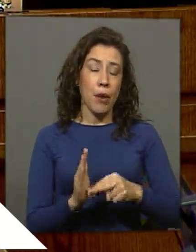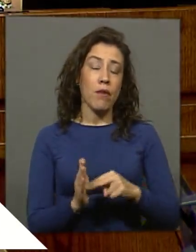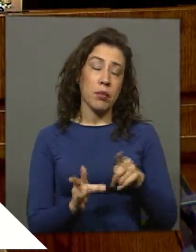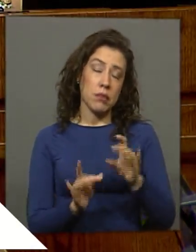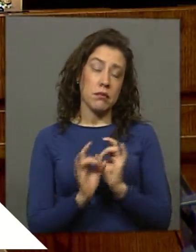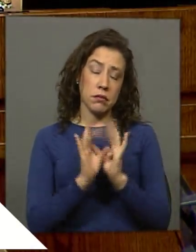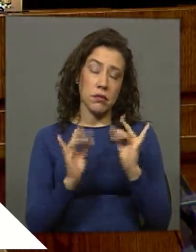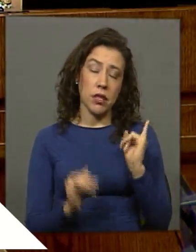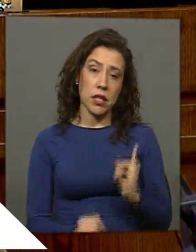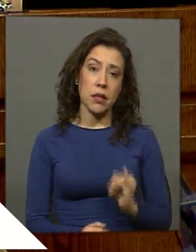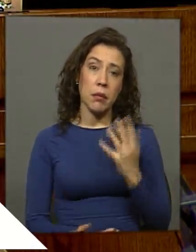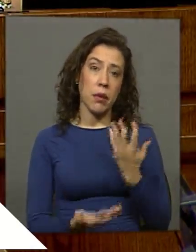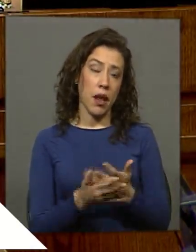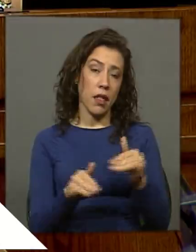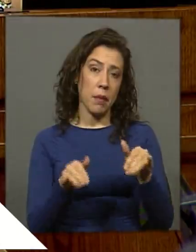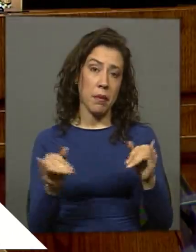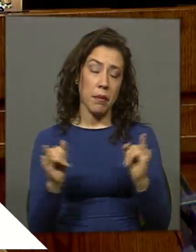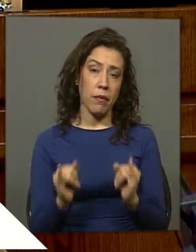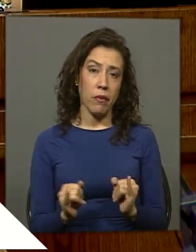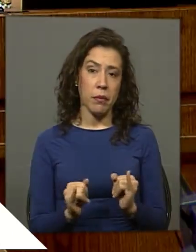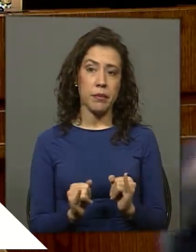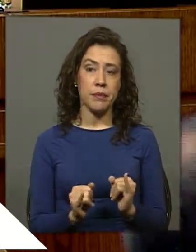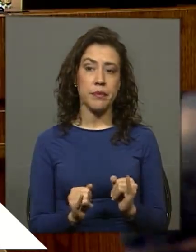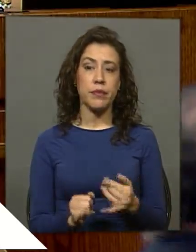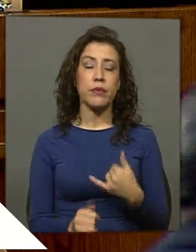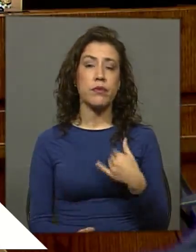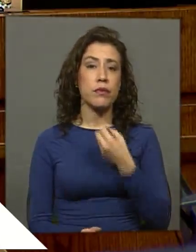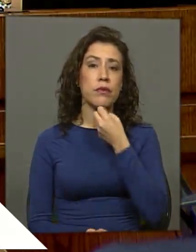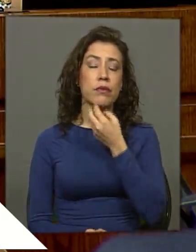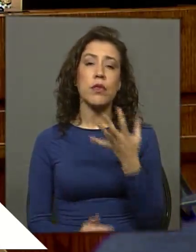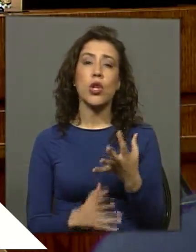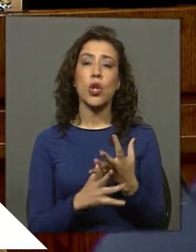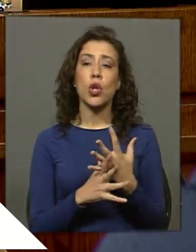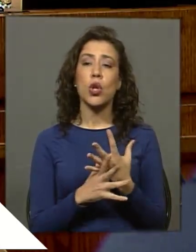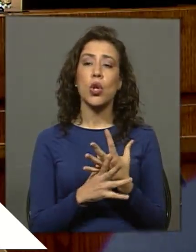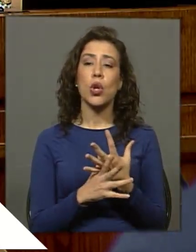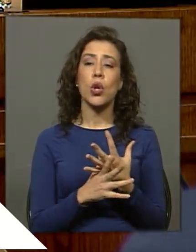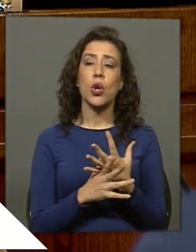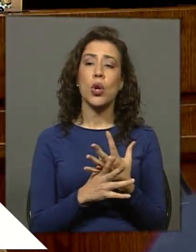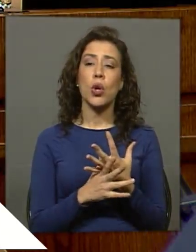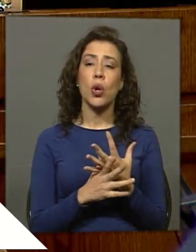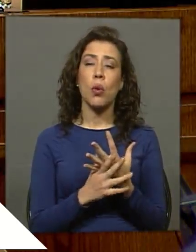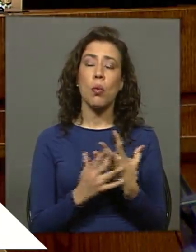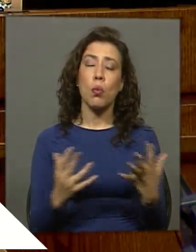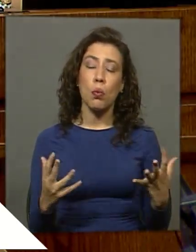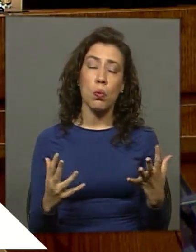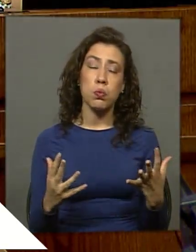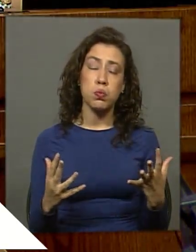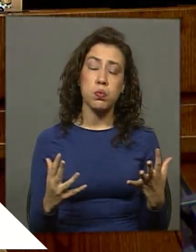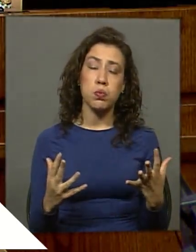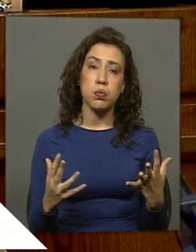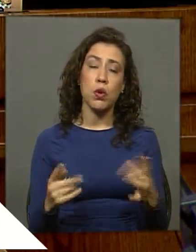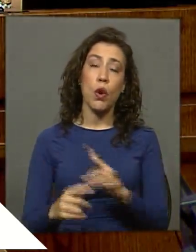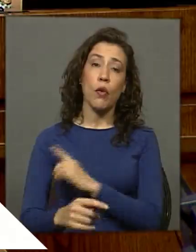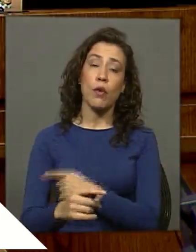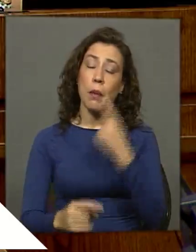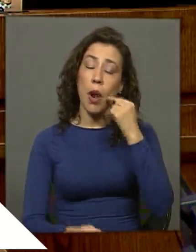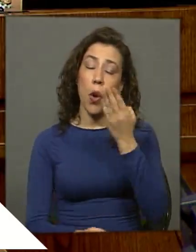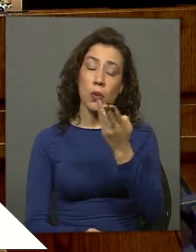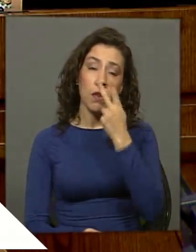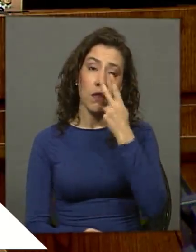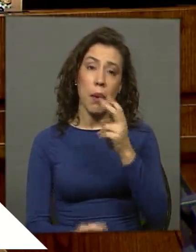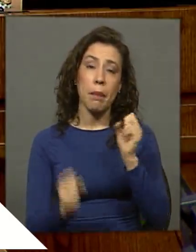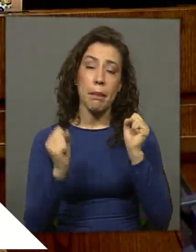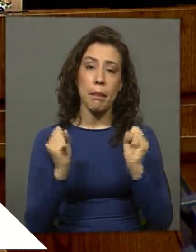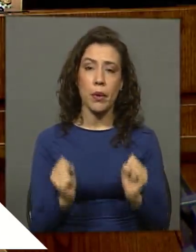indudable siempre va a ser así así que ministro se lo planteo con mucha con mucha fuerza sí para que usted vea la